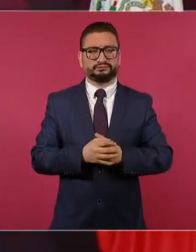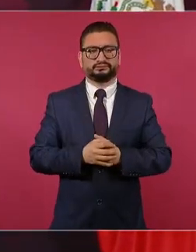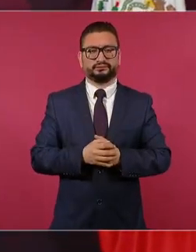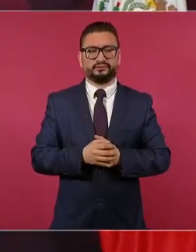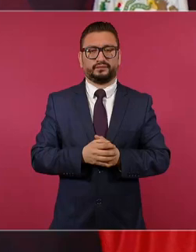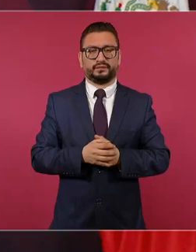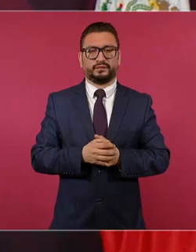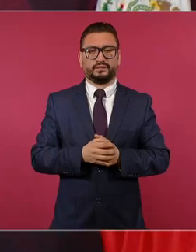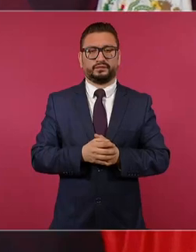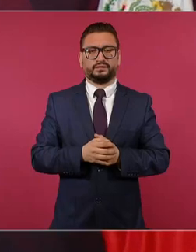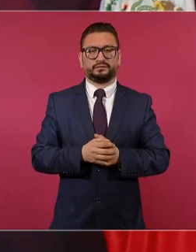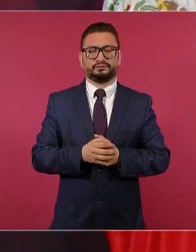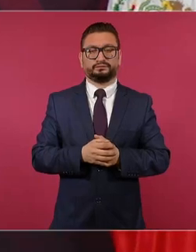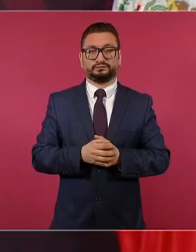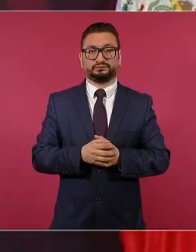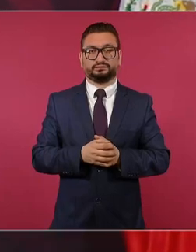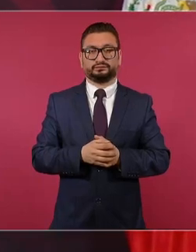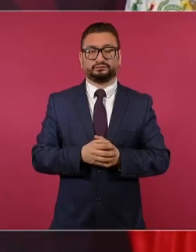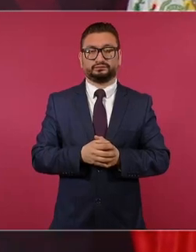a que los jueces